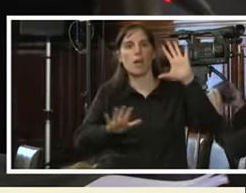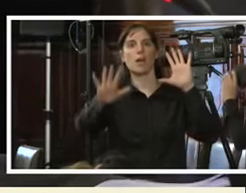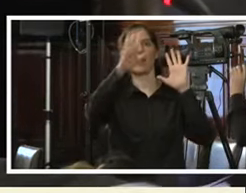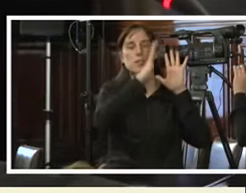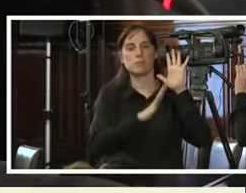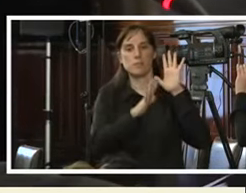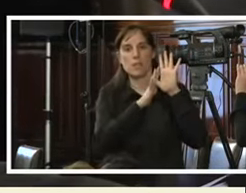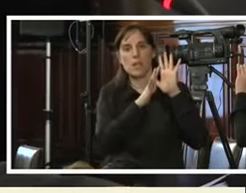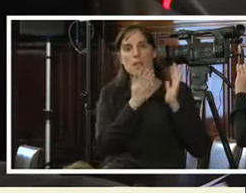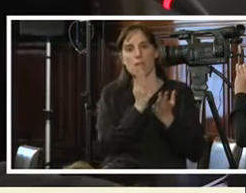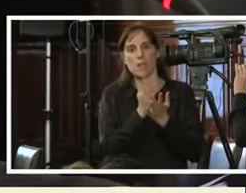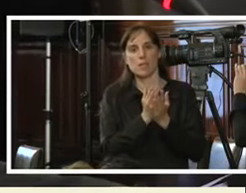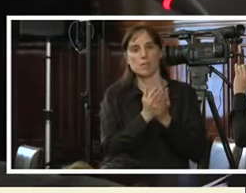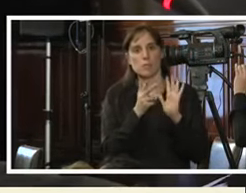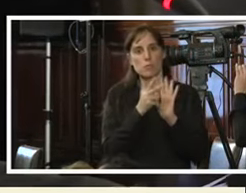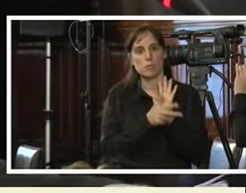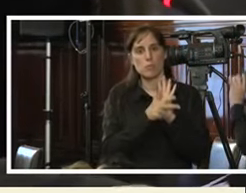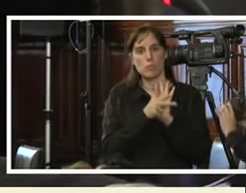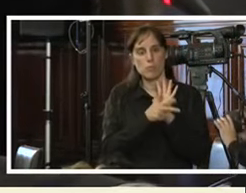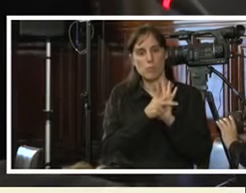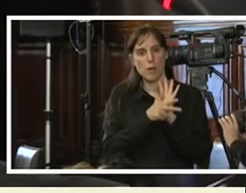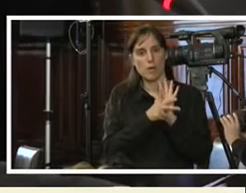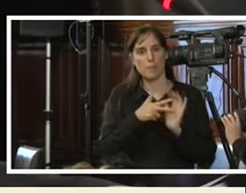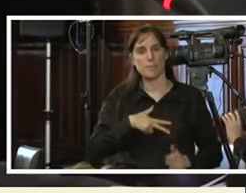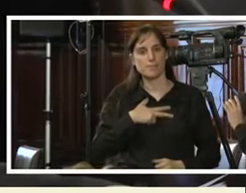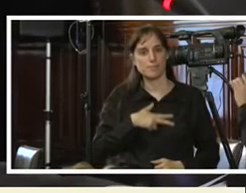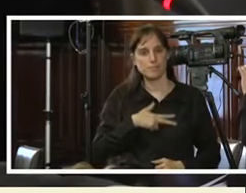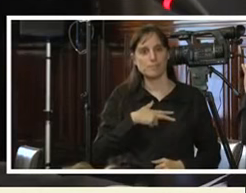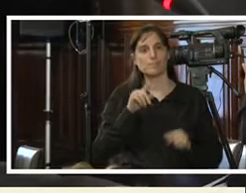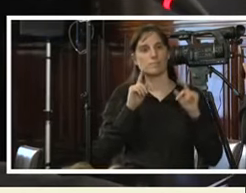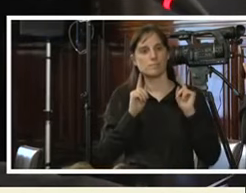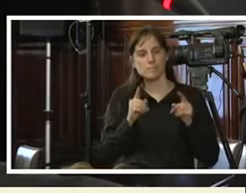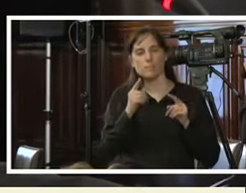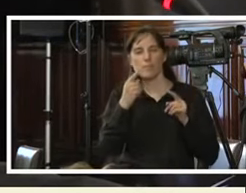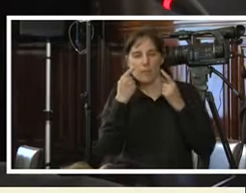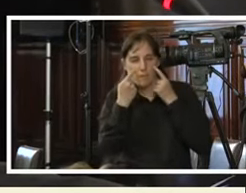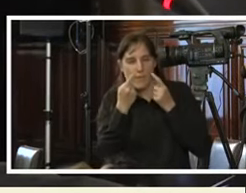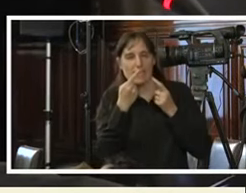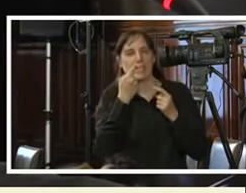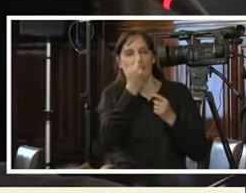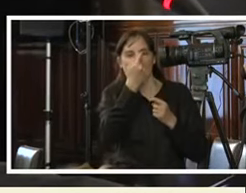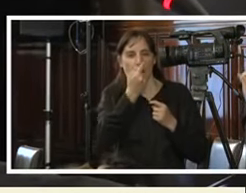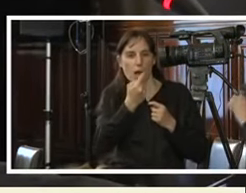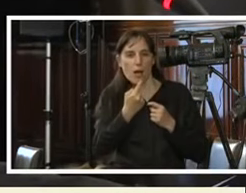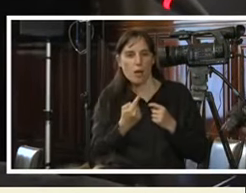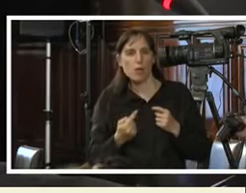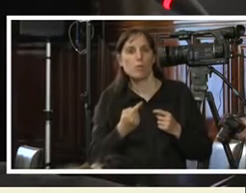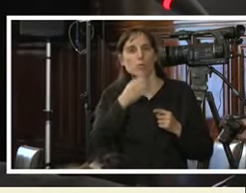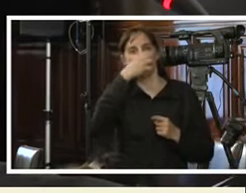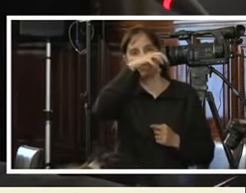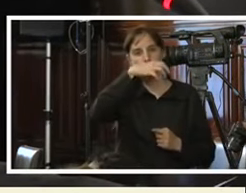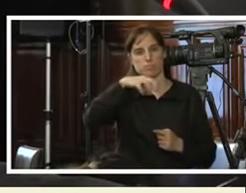humanos de las personas adultos mayores el beti considerando las particularidades de cada una de estas poblaciones